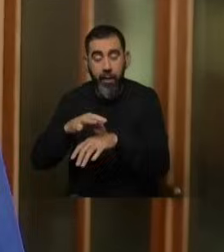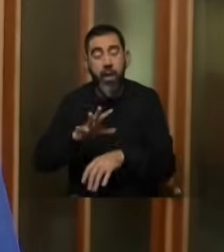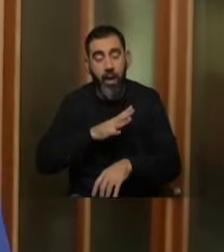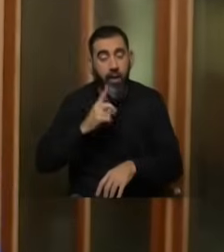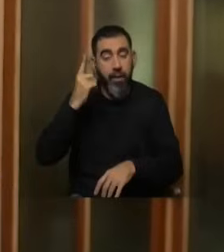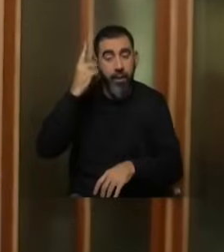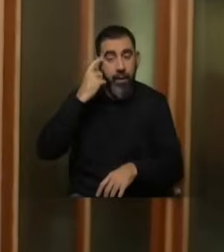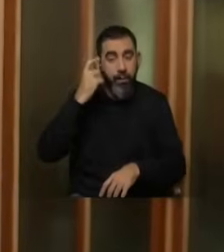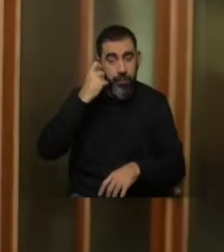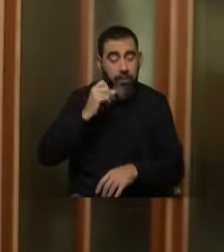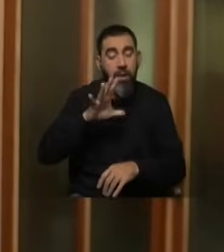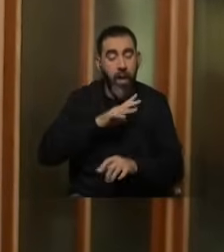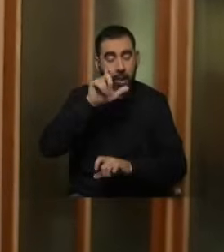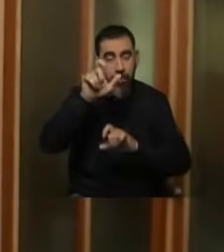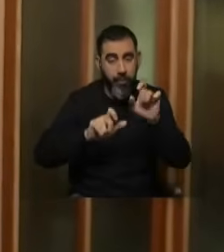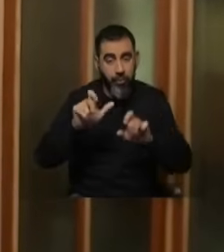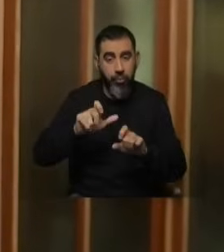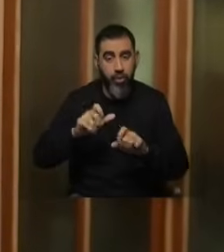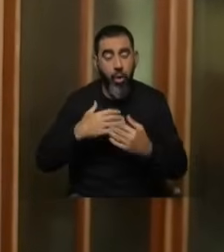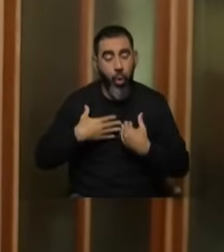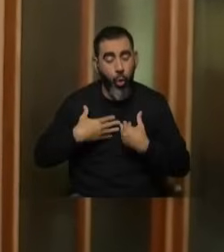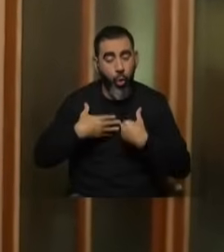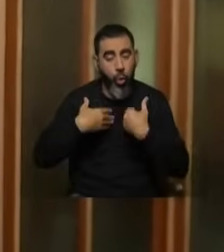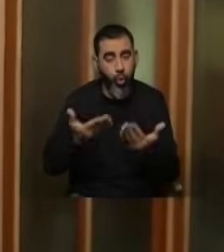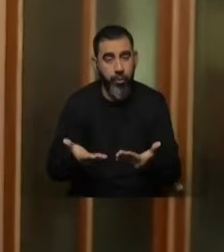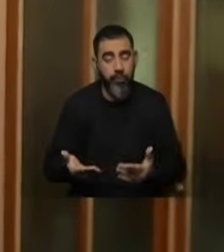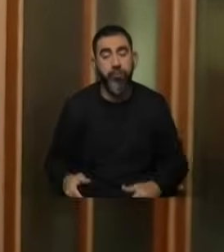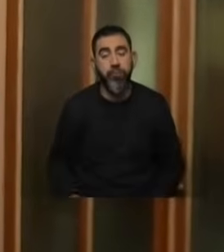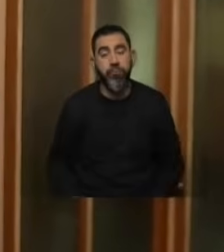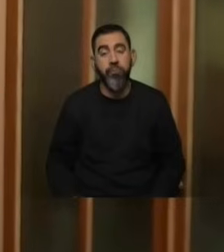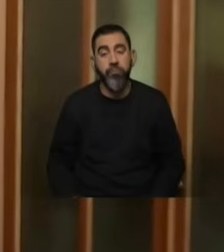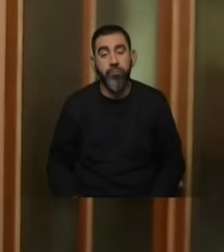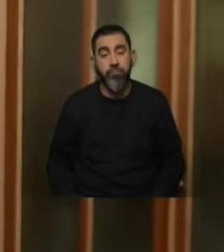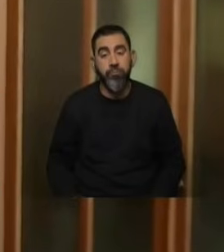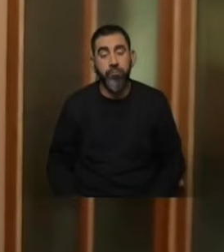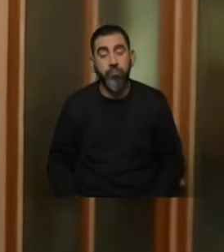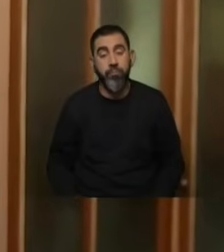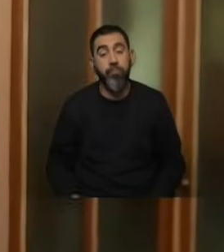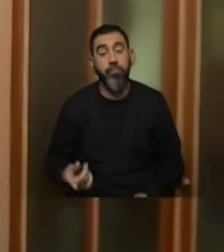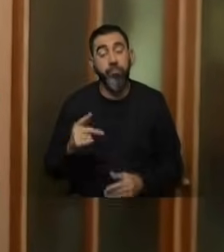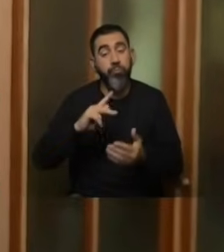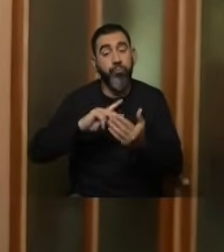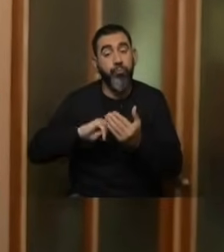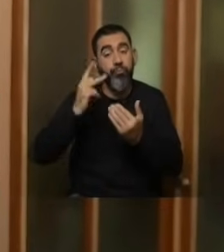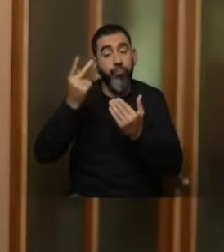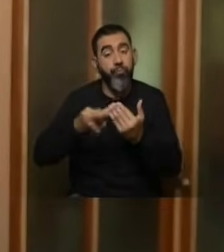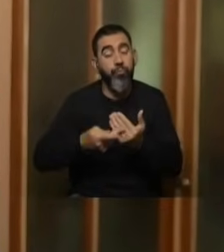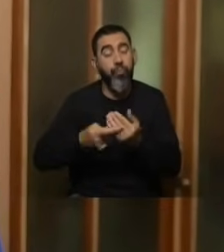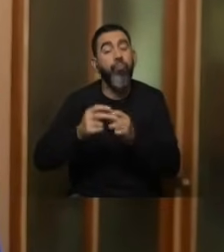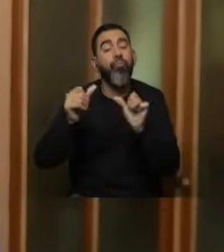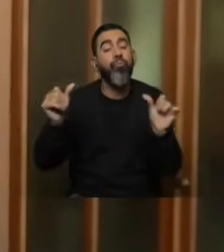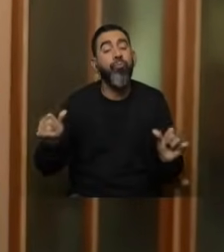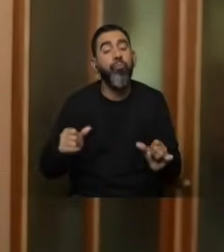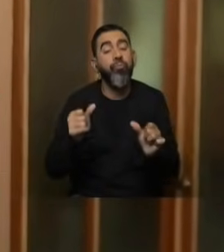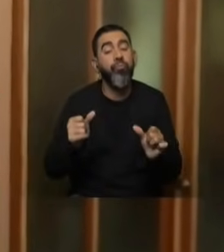eso hay mucha gente que que hace donaciones pero En definitiva este proyecto lo que hace es